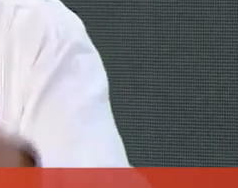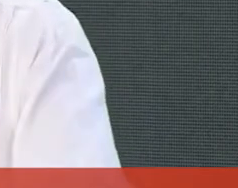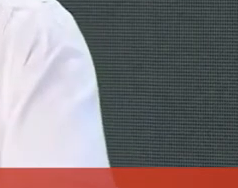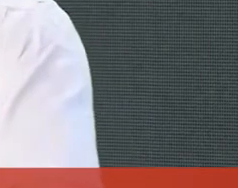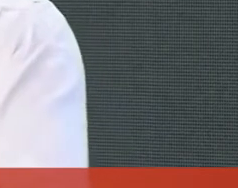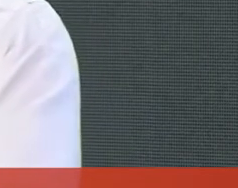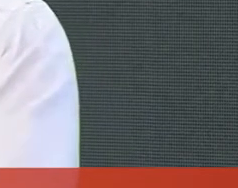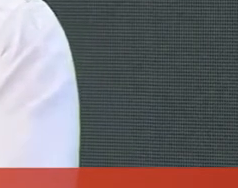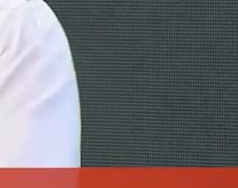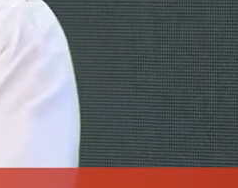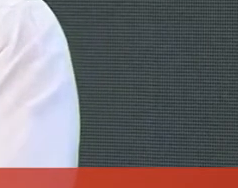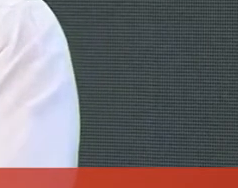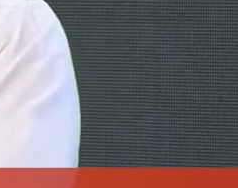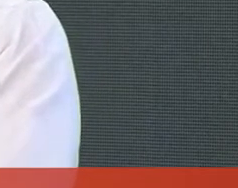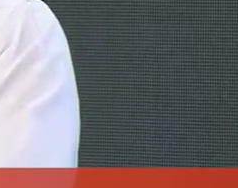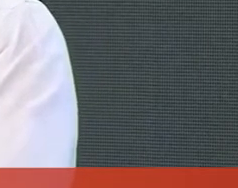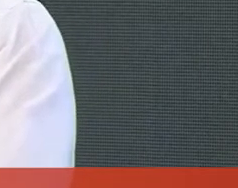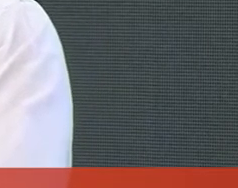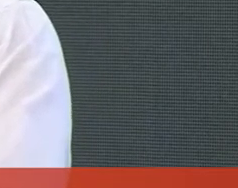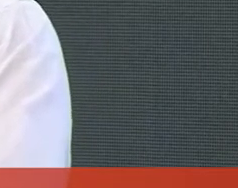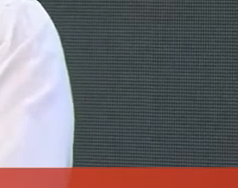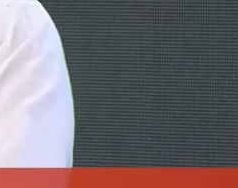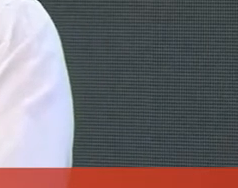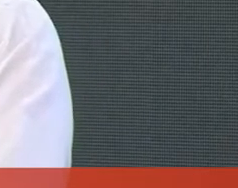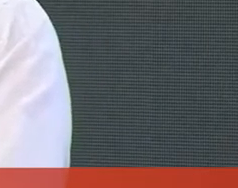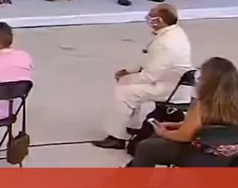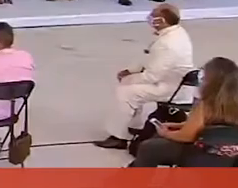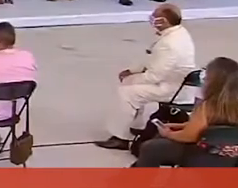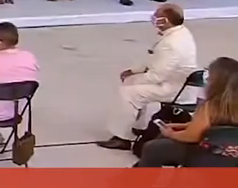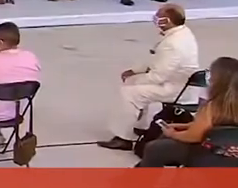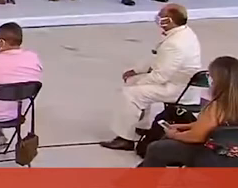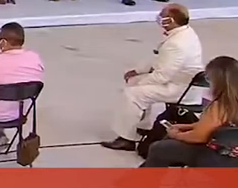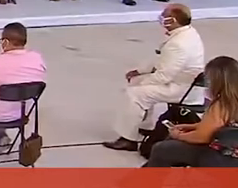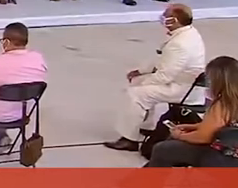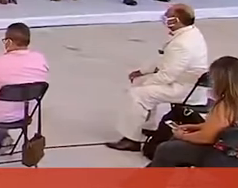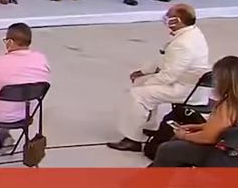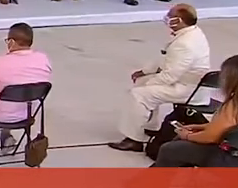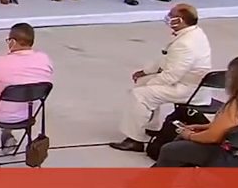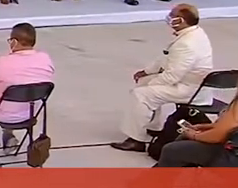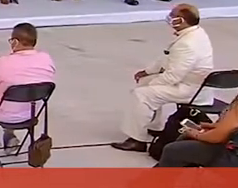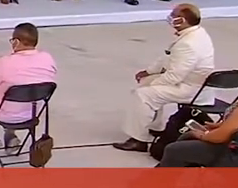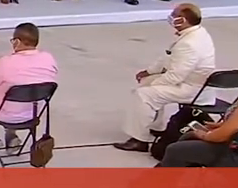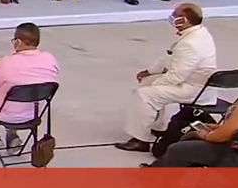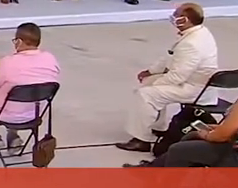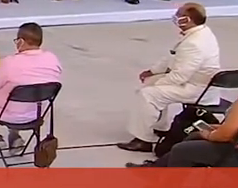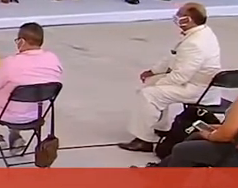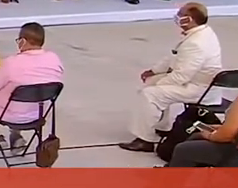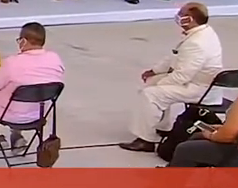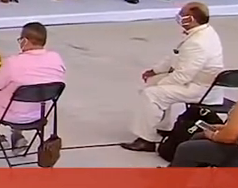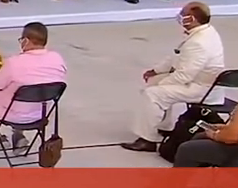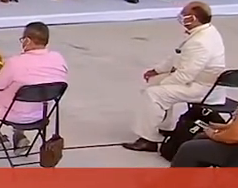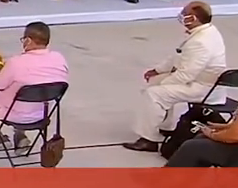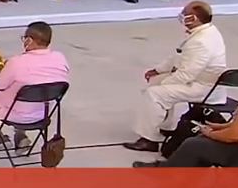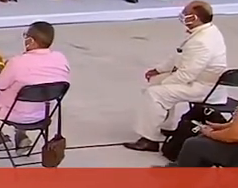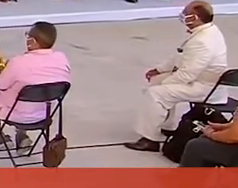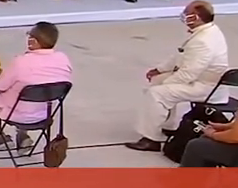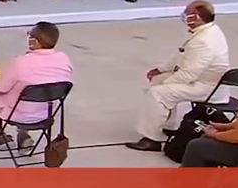Costaron estas elecciones en general 20 mil millones de